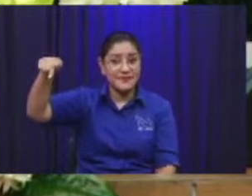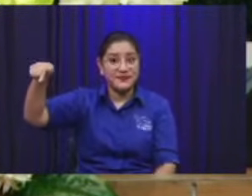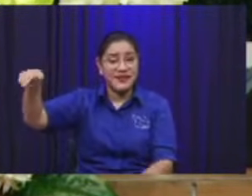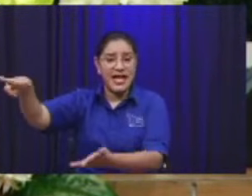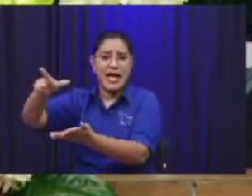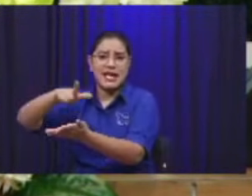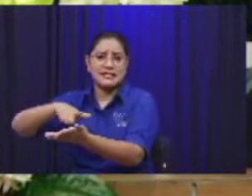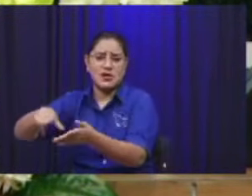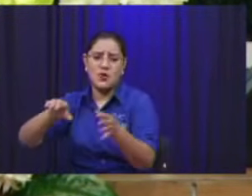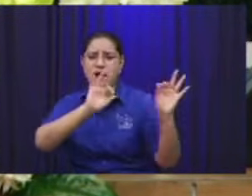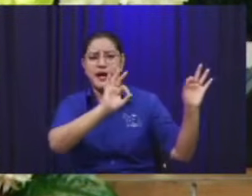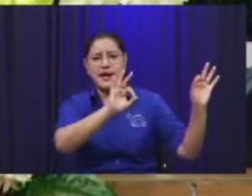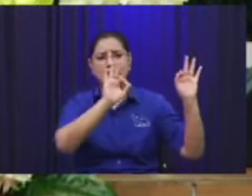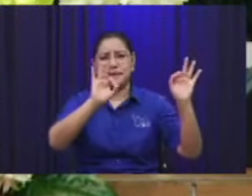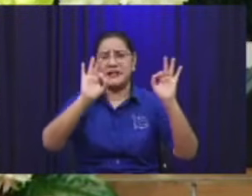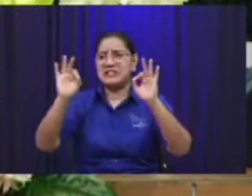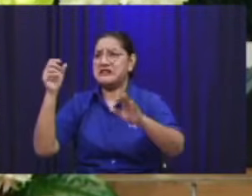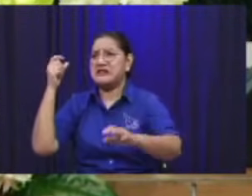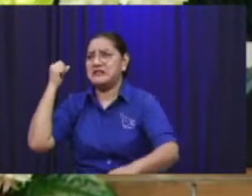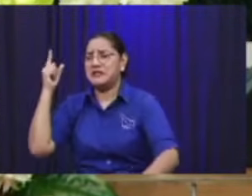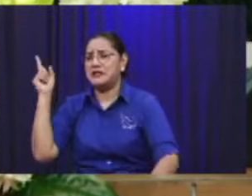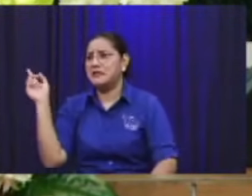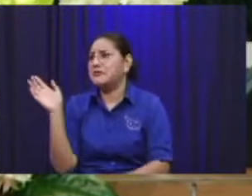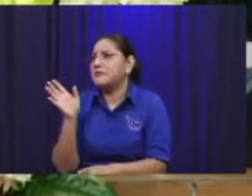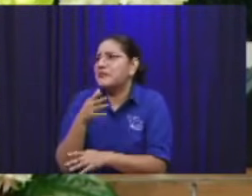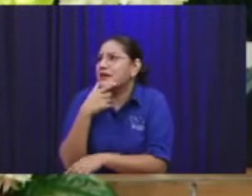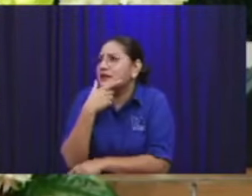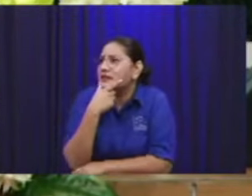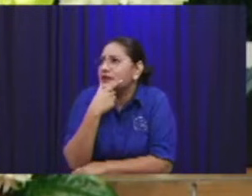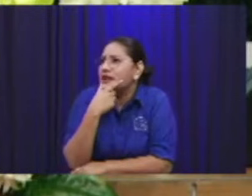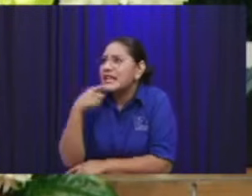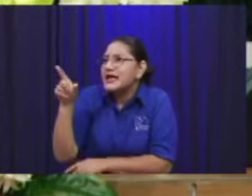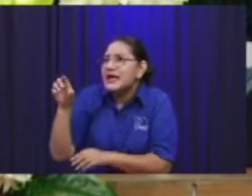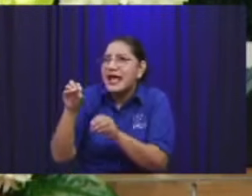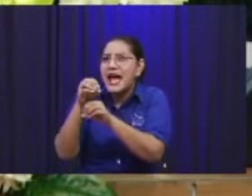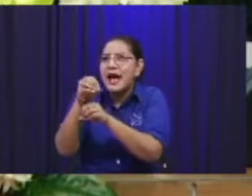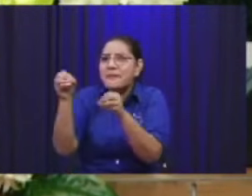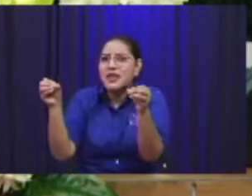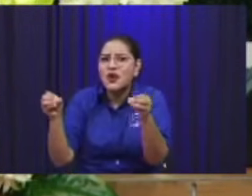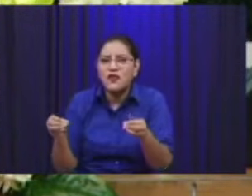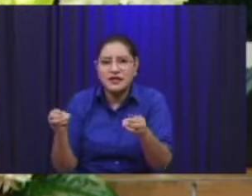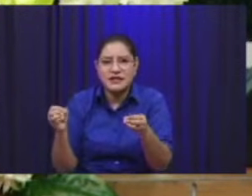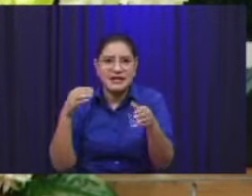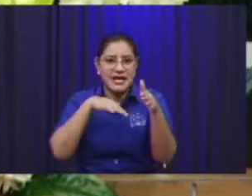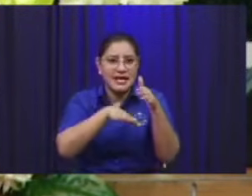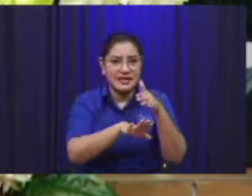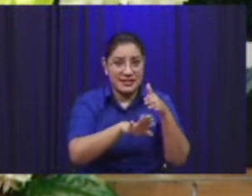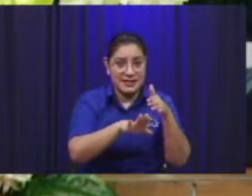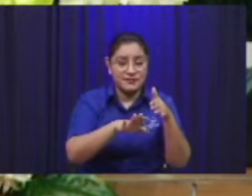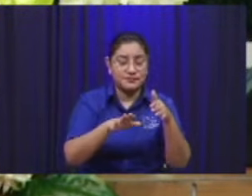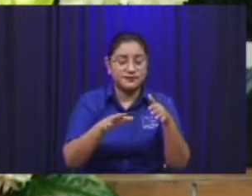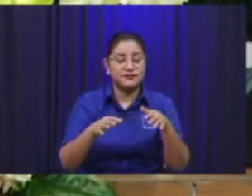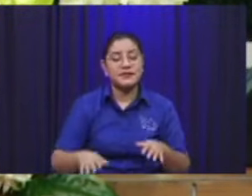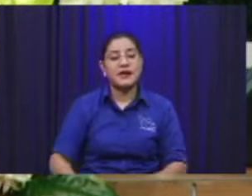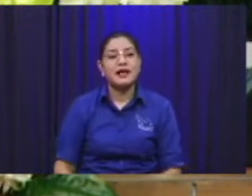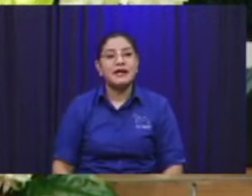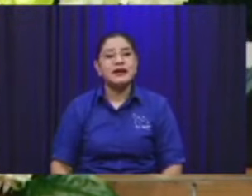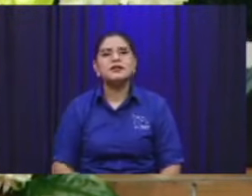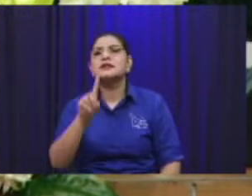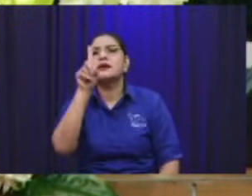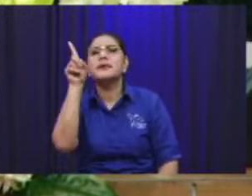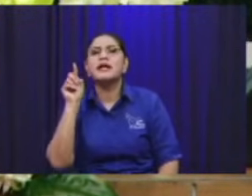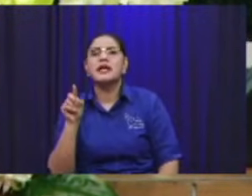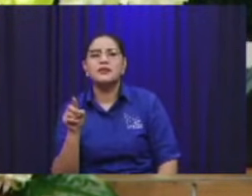mi prédica no entendieron nada me fui a la oficina y entraron ellos se llame de